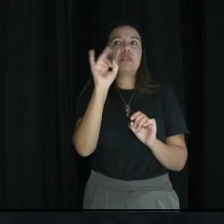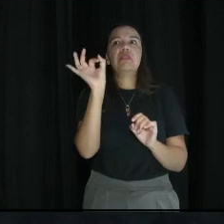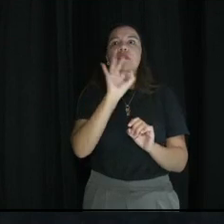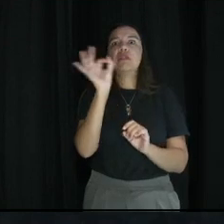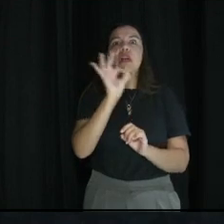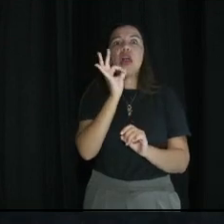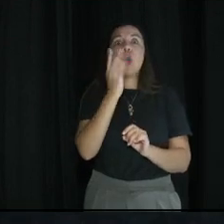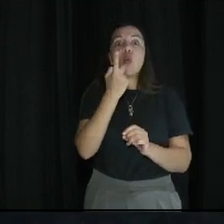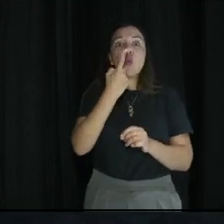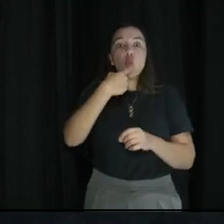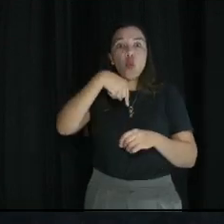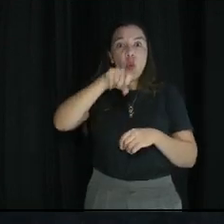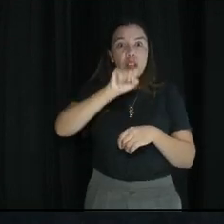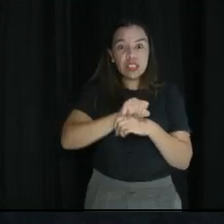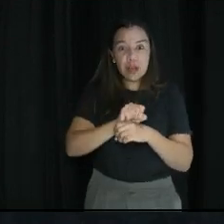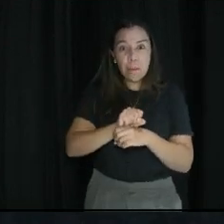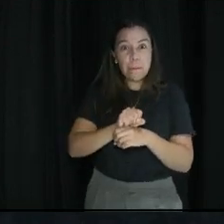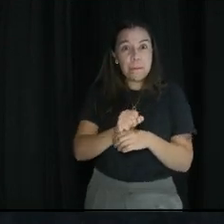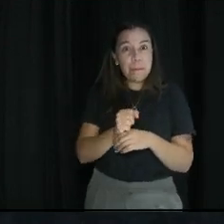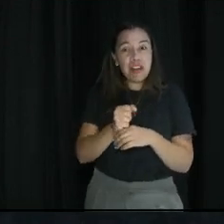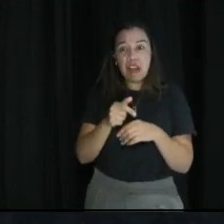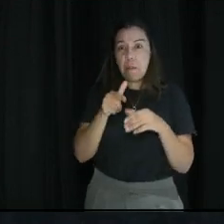una semana más en esas condiciones,